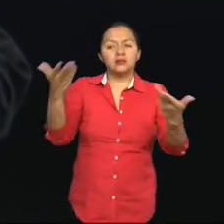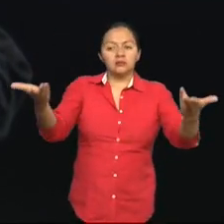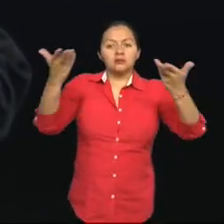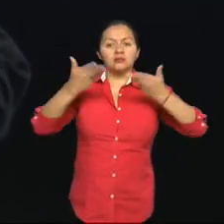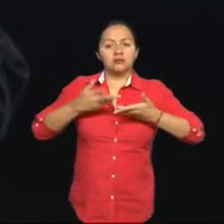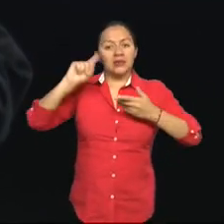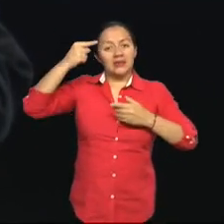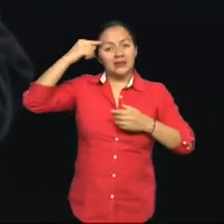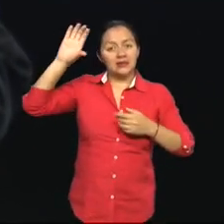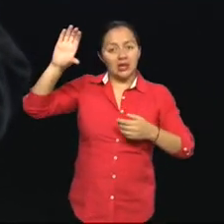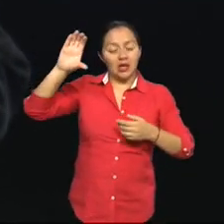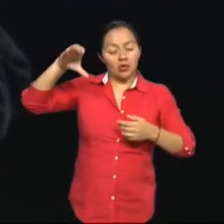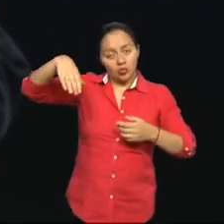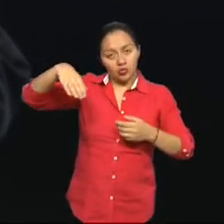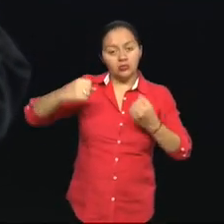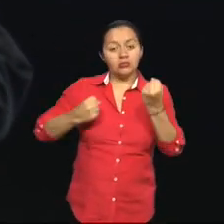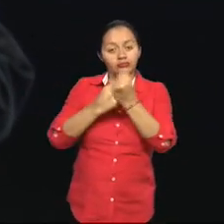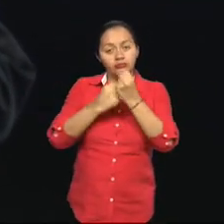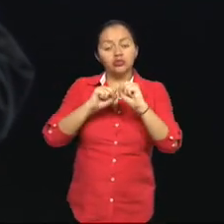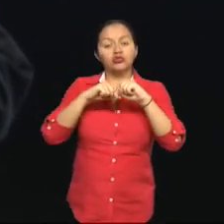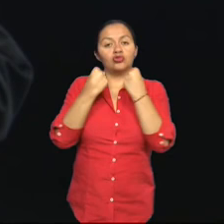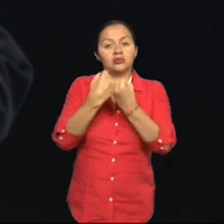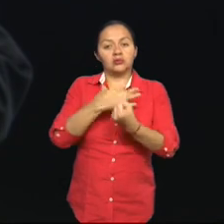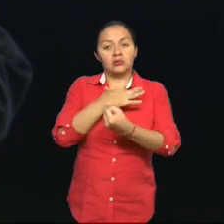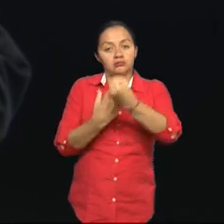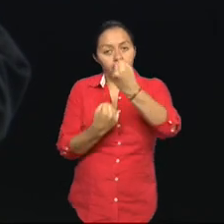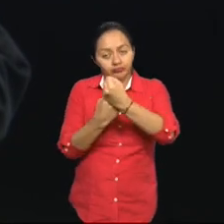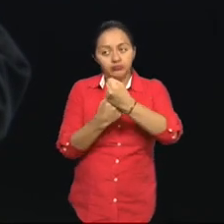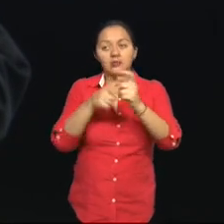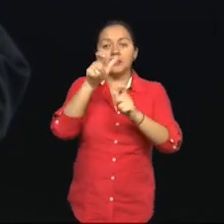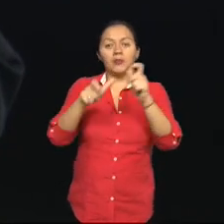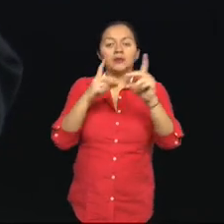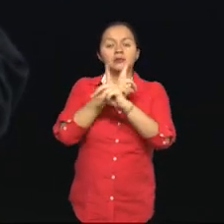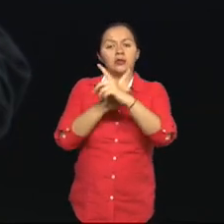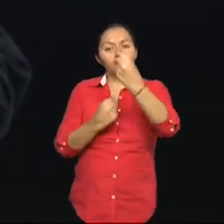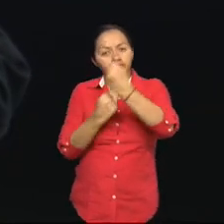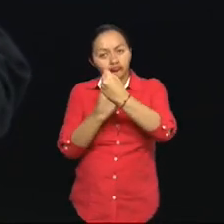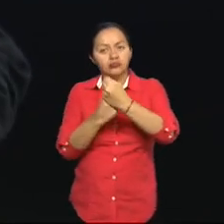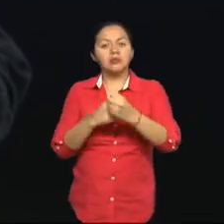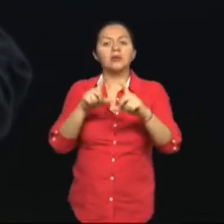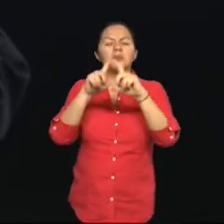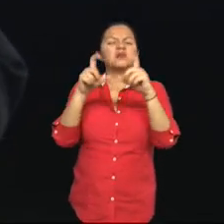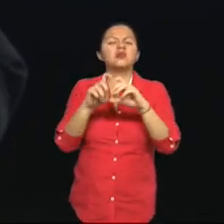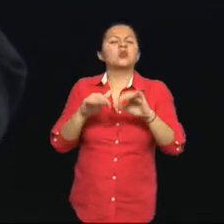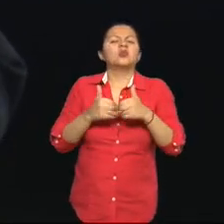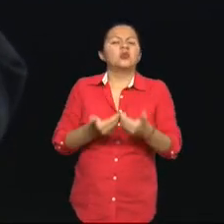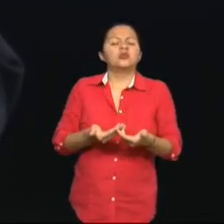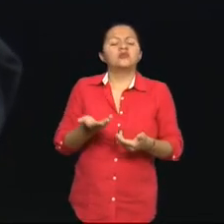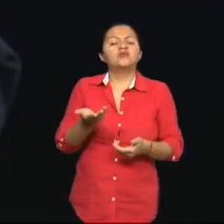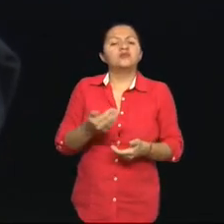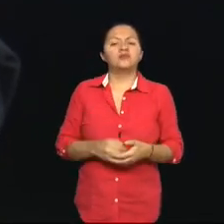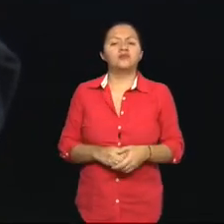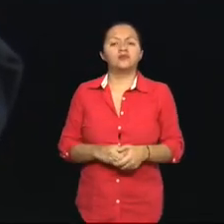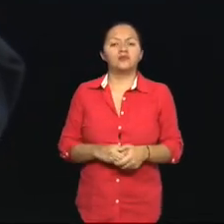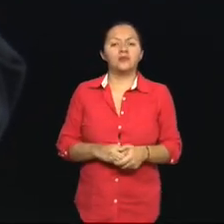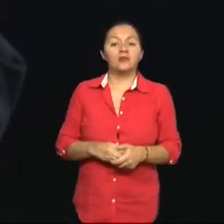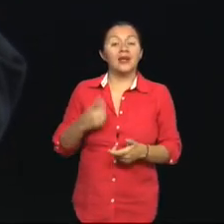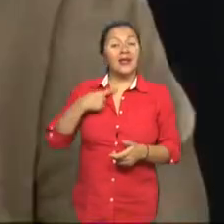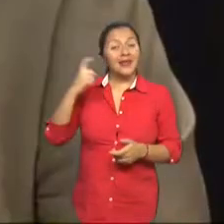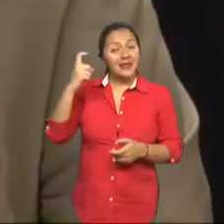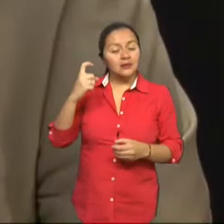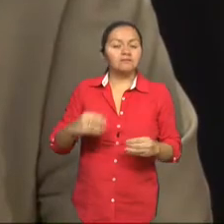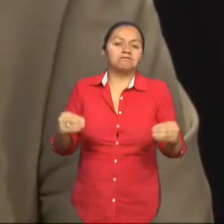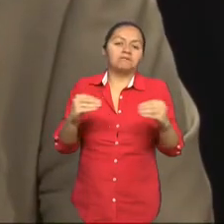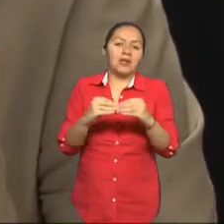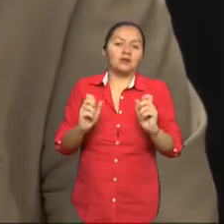parte del Estado, de la sociedad civil, de las personas con discapacidad, del empresario? ¿Qué crees tú? ¿Cómo lo ves eso? Necesitamos más